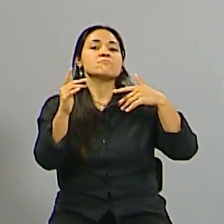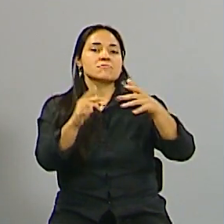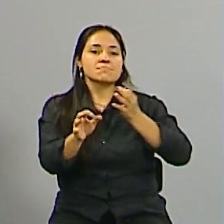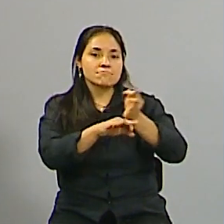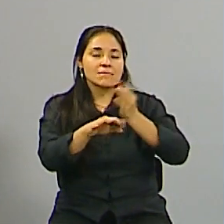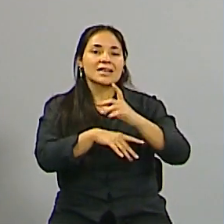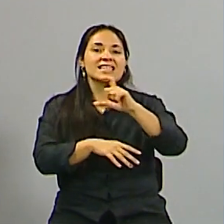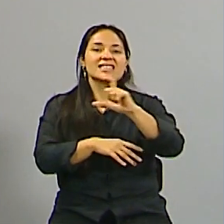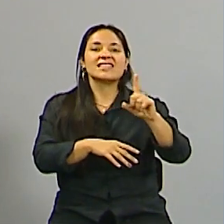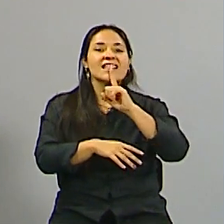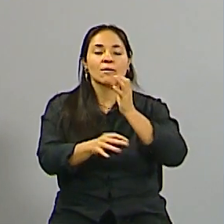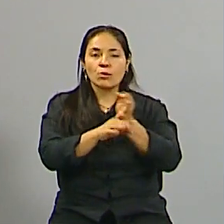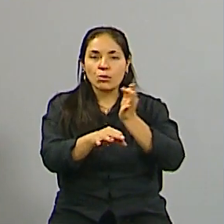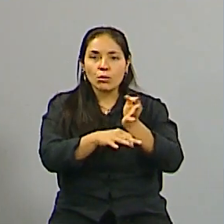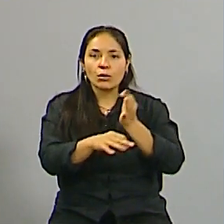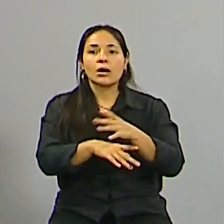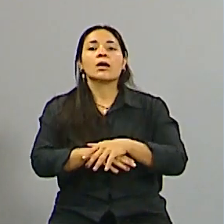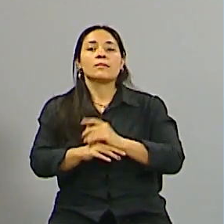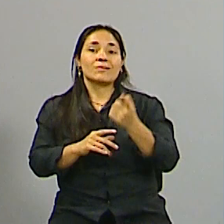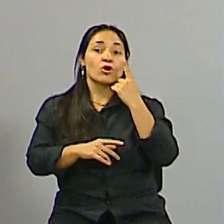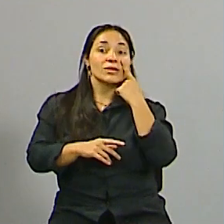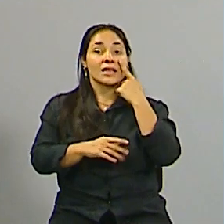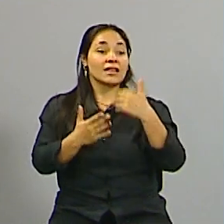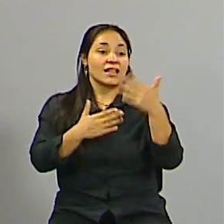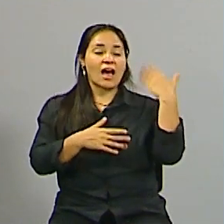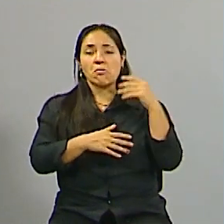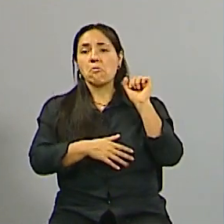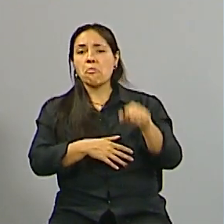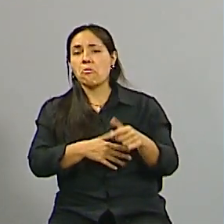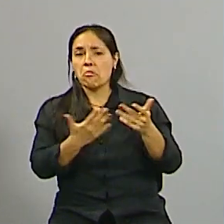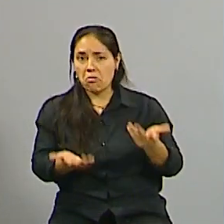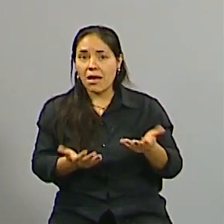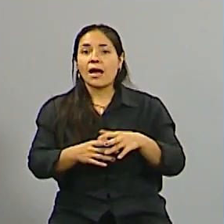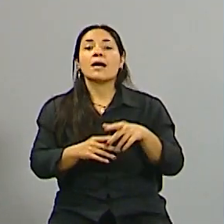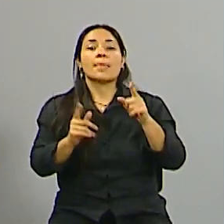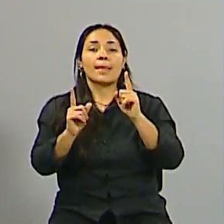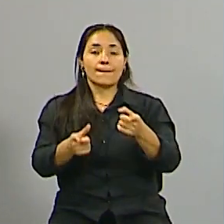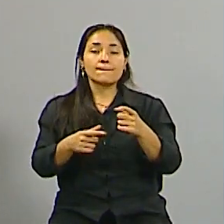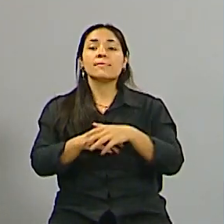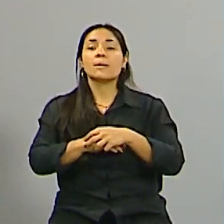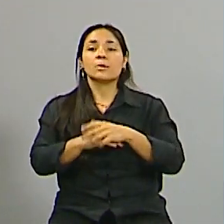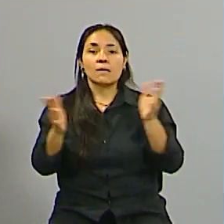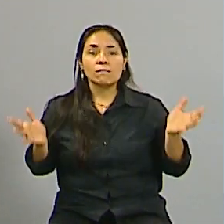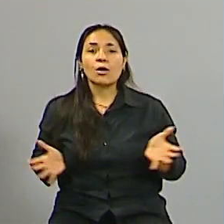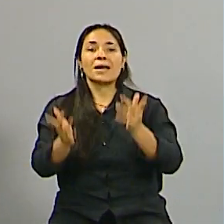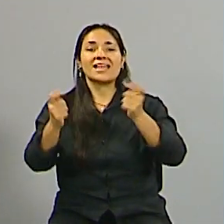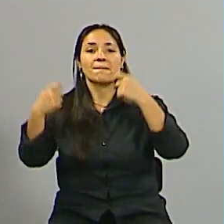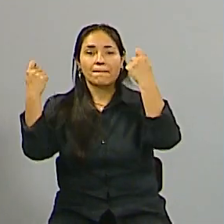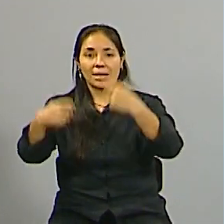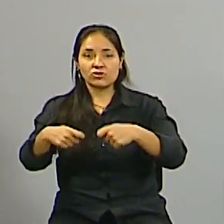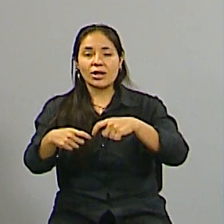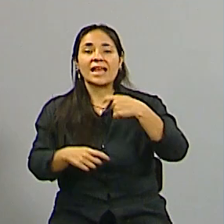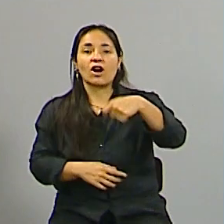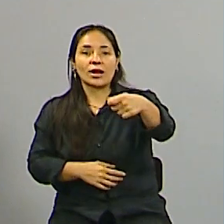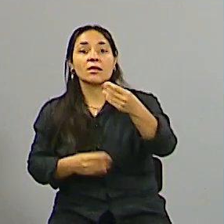ST. Lo trabajamos, el intendente de acá no le dio importancia. Acompañado de eso están los fomentos a las inversiones y créditos blandos para